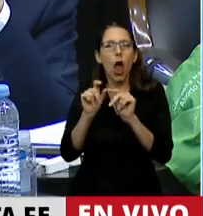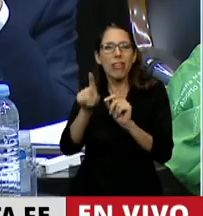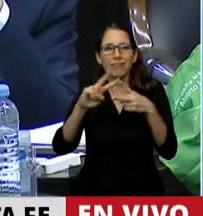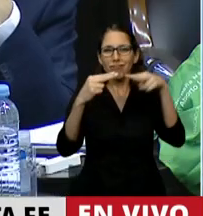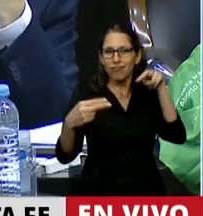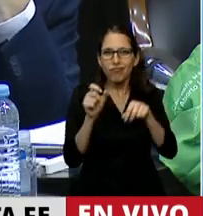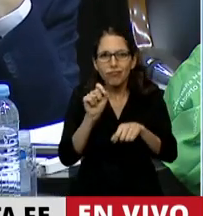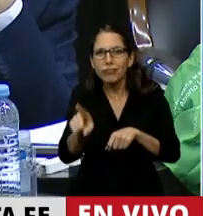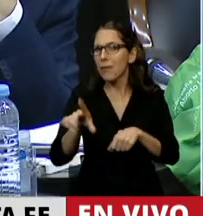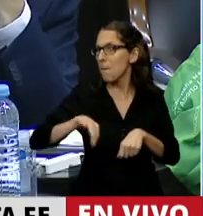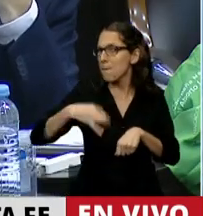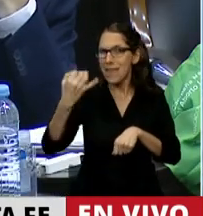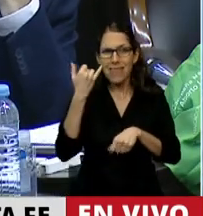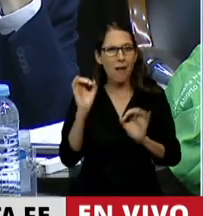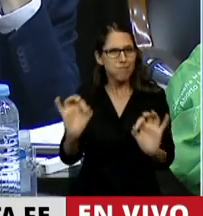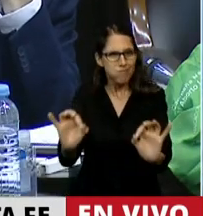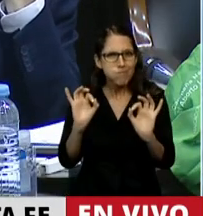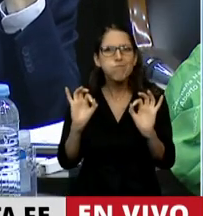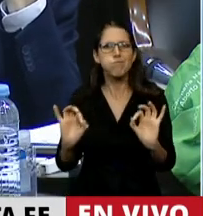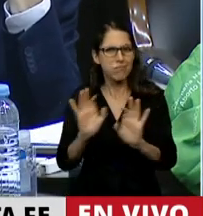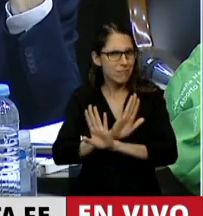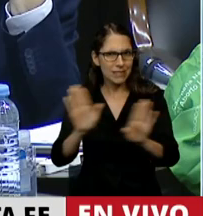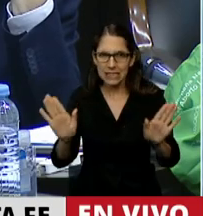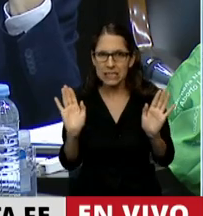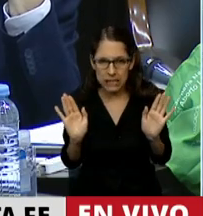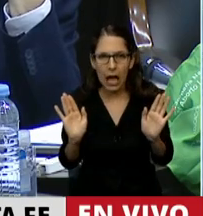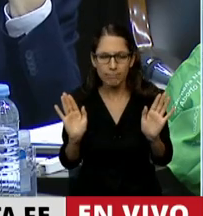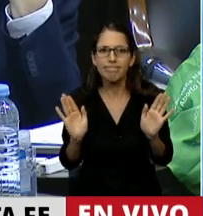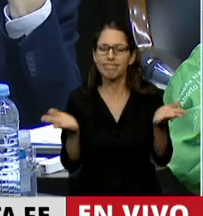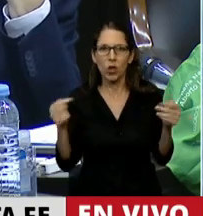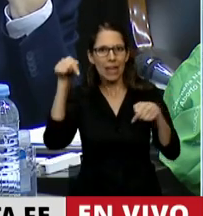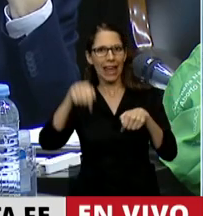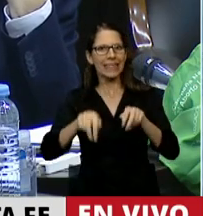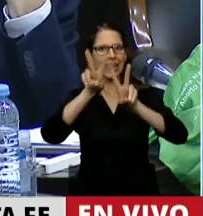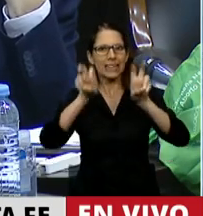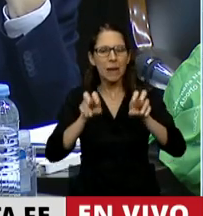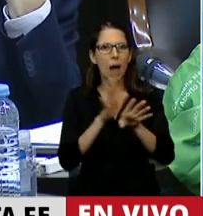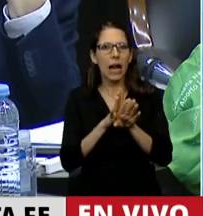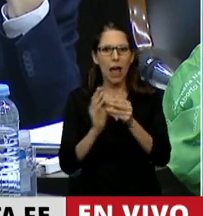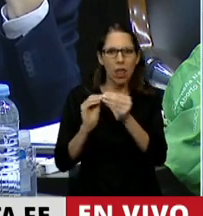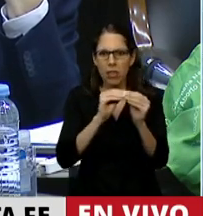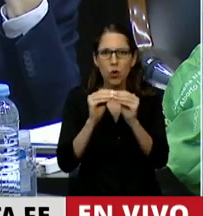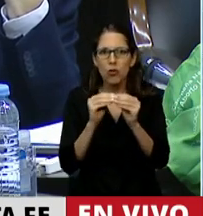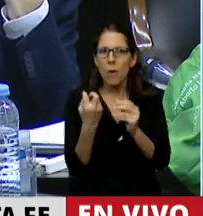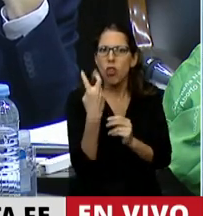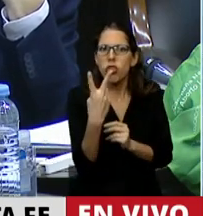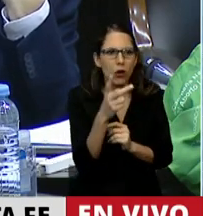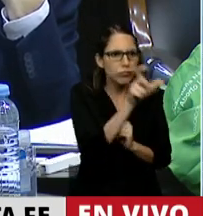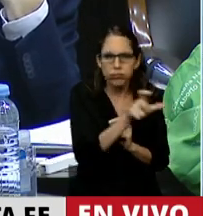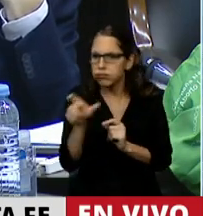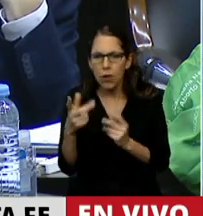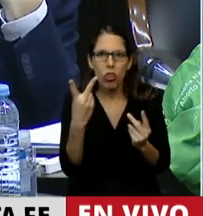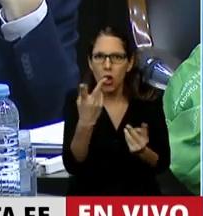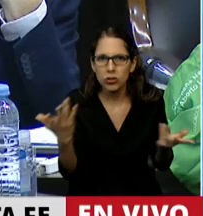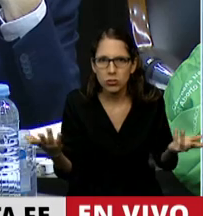en todo sentido. Desde ese lugar, frente a nosotros, estamos ante un drama con dos protagonistas. Ahora,